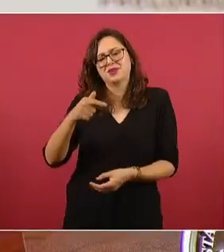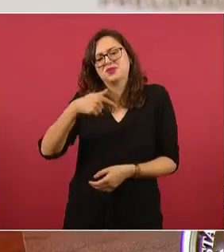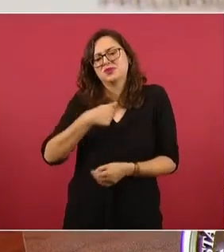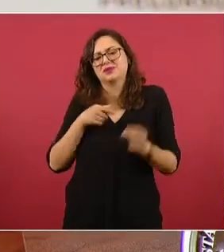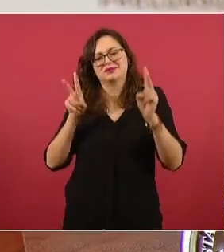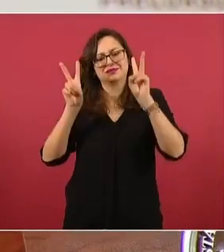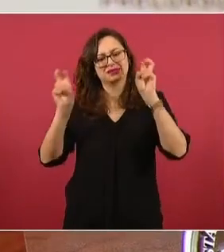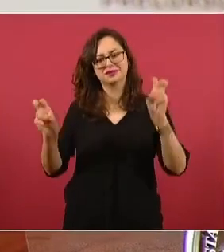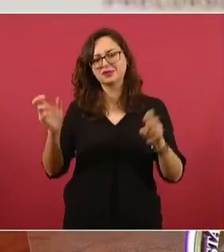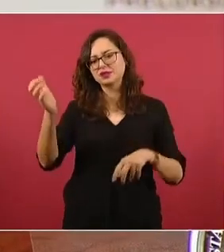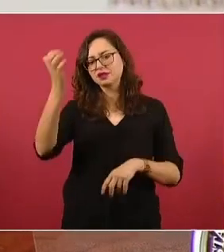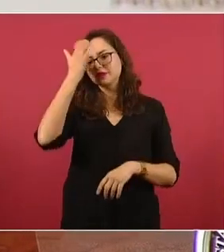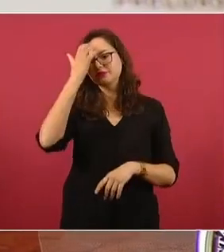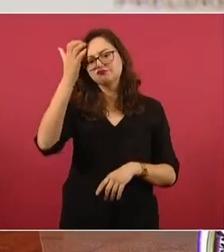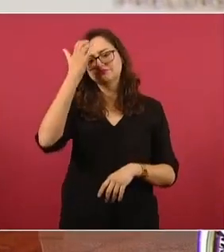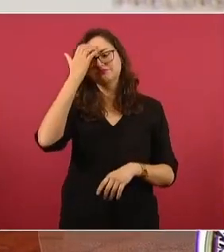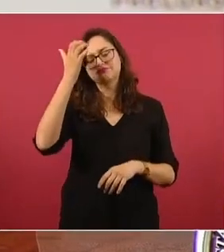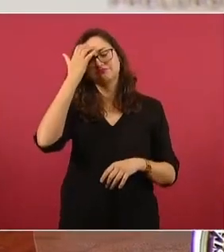y sí